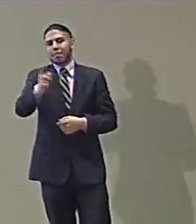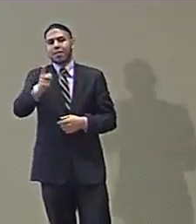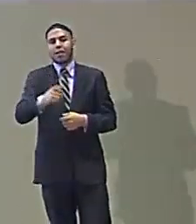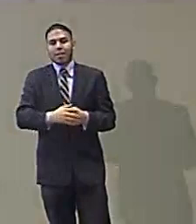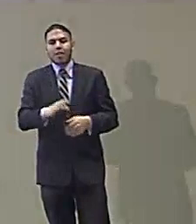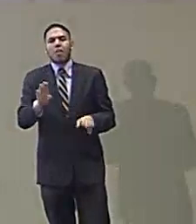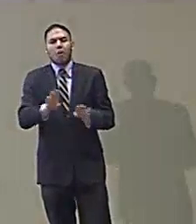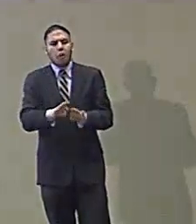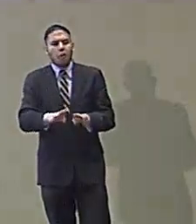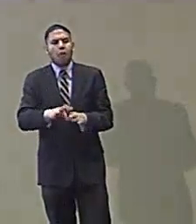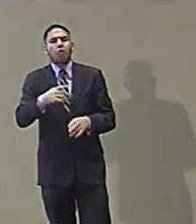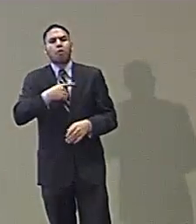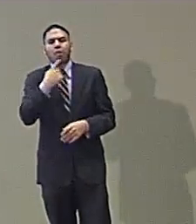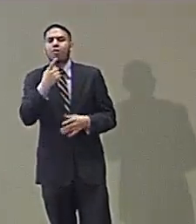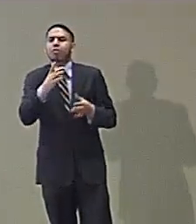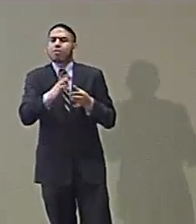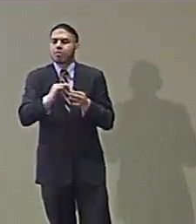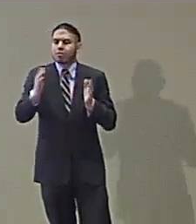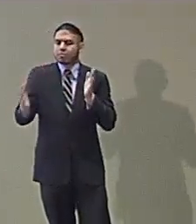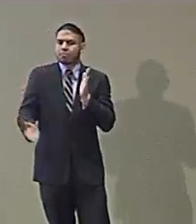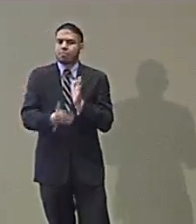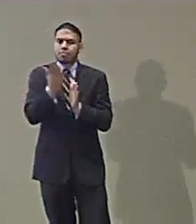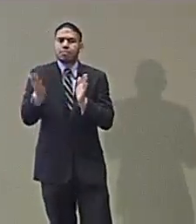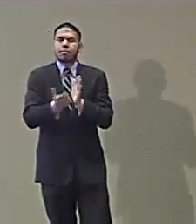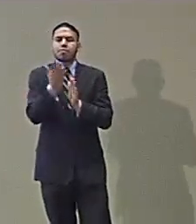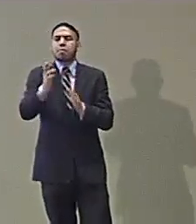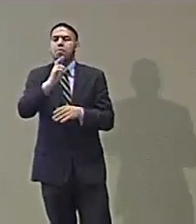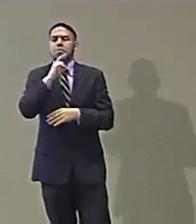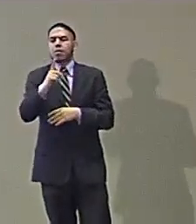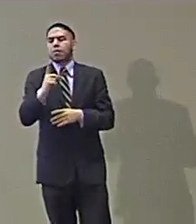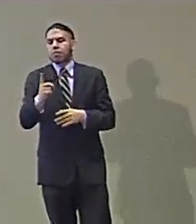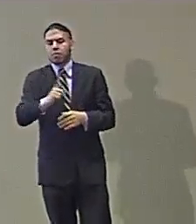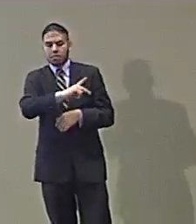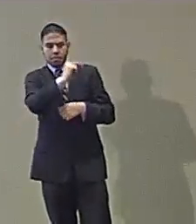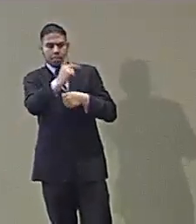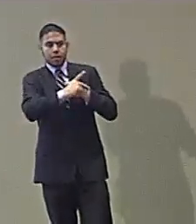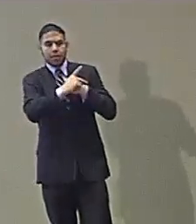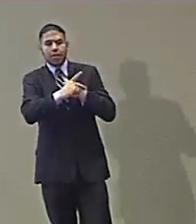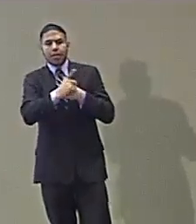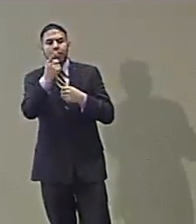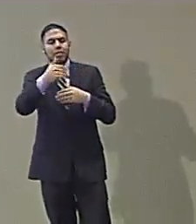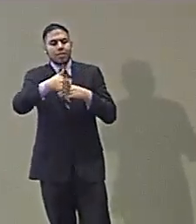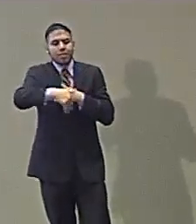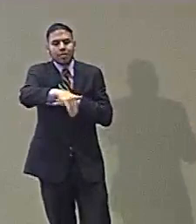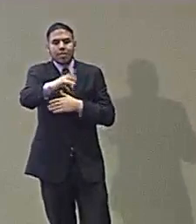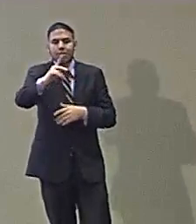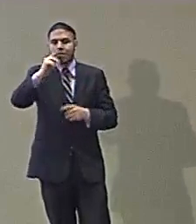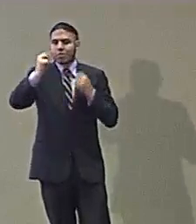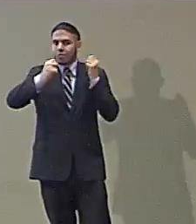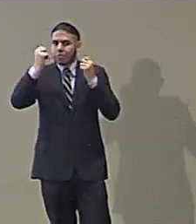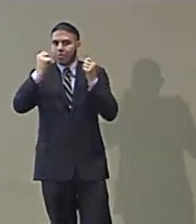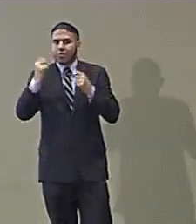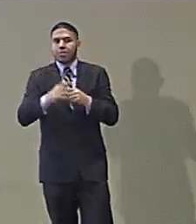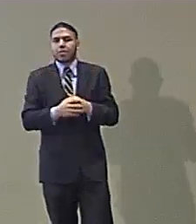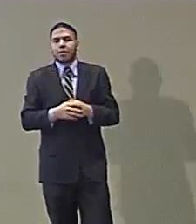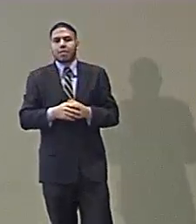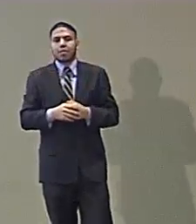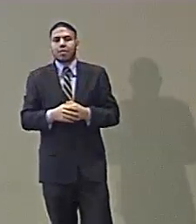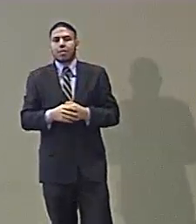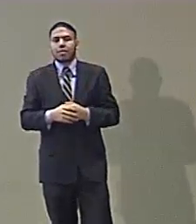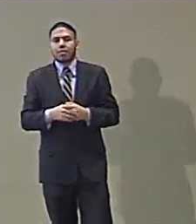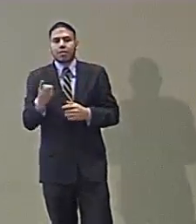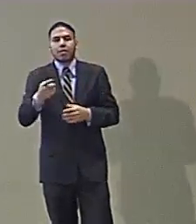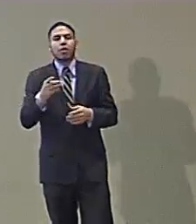cómo seguimos construyendo un mejor país también a través del turismo y también es una de las políticas más eficaces de